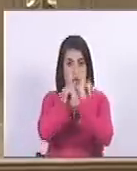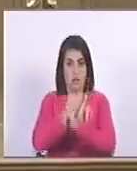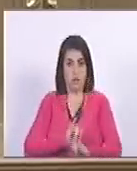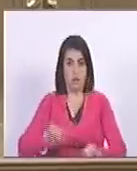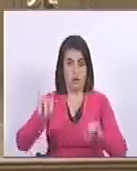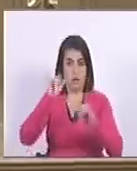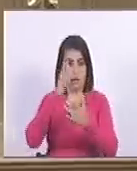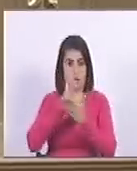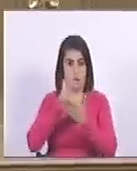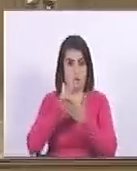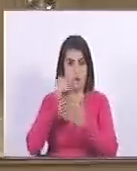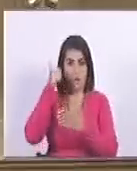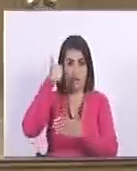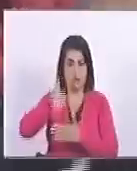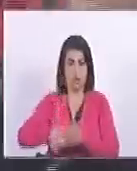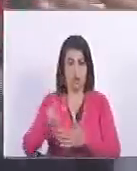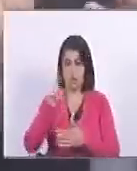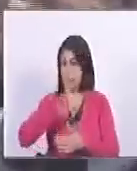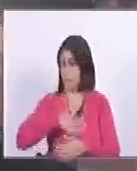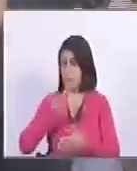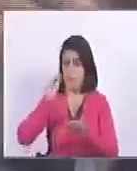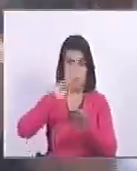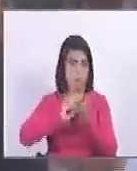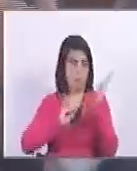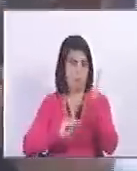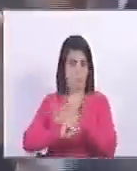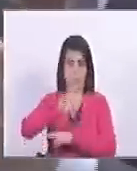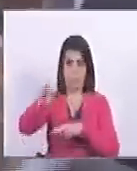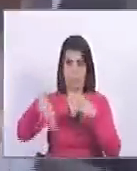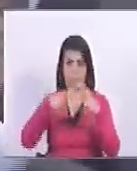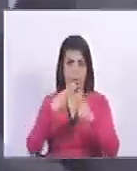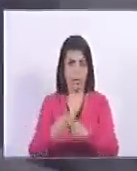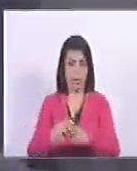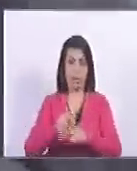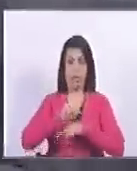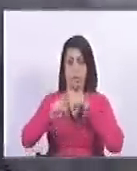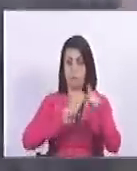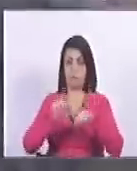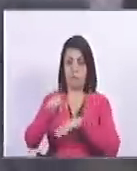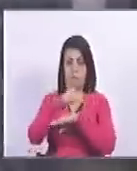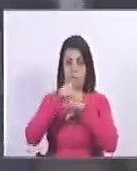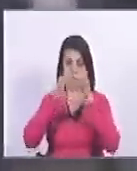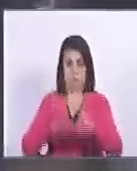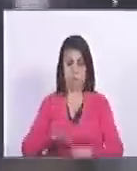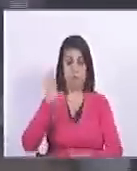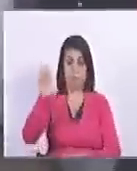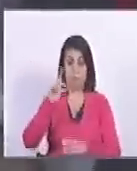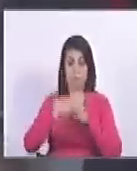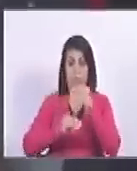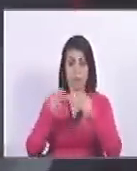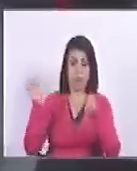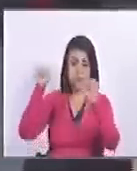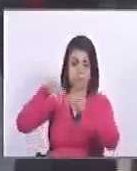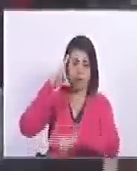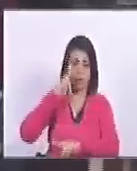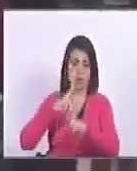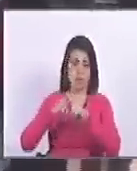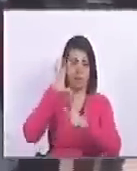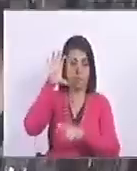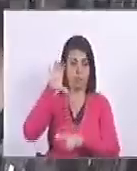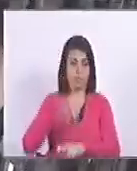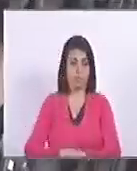independiente para siempre, y no volverán jamás a gobernar este país lo que mancillaron en honor de la